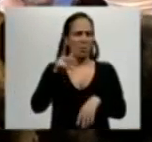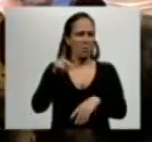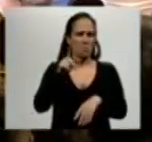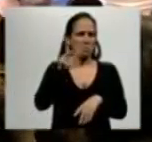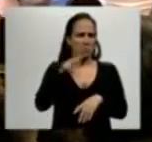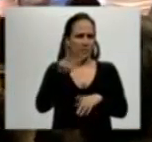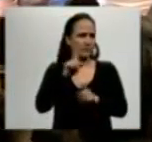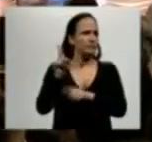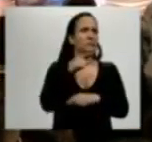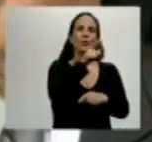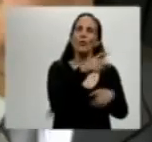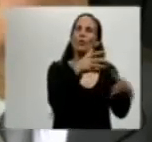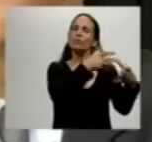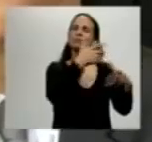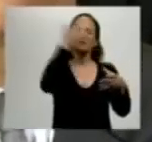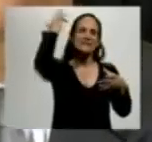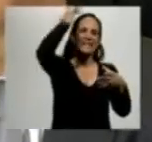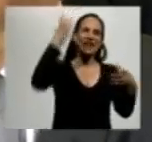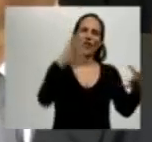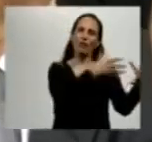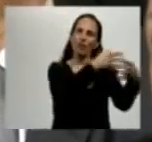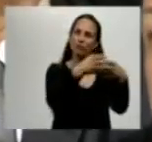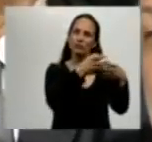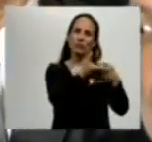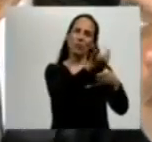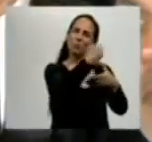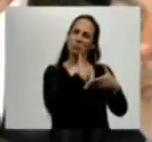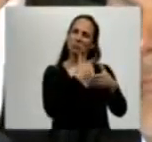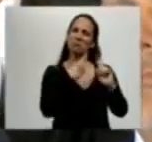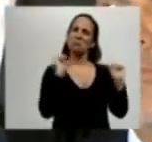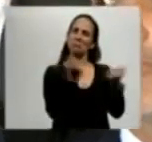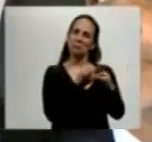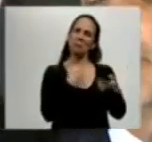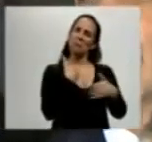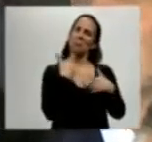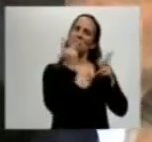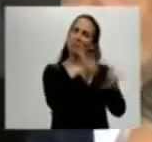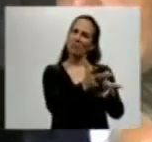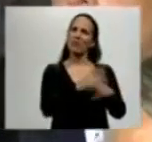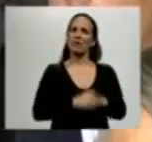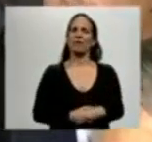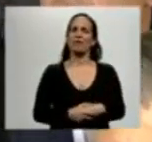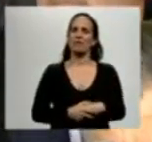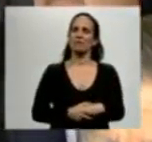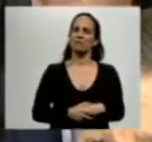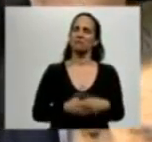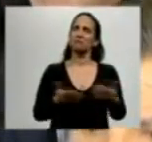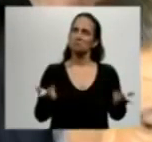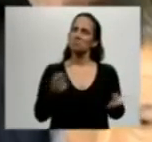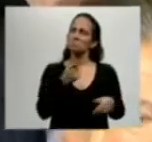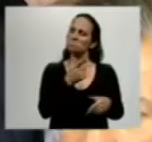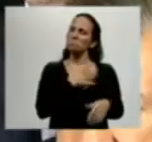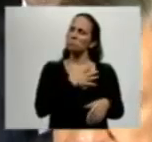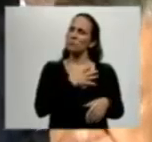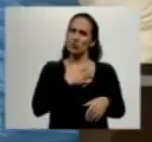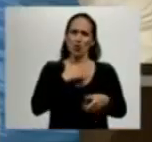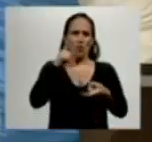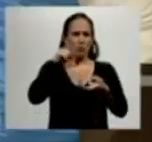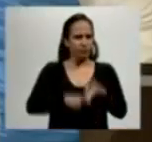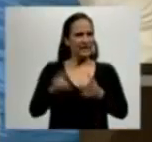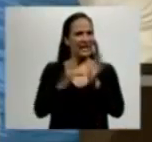vinieron un grupo de sacerdotes a verme a mi despacho. Le dije, mire, padre, yo no estoy casada